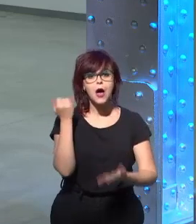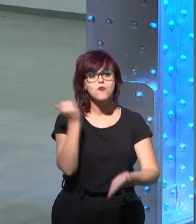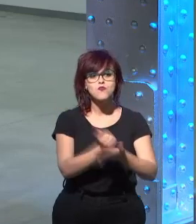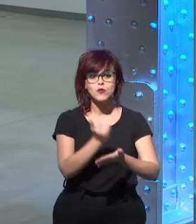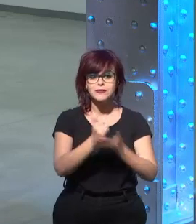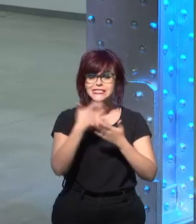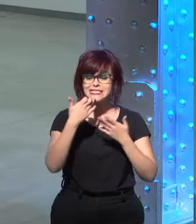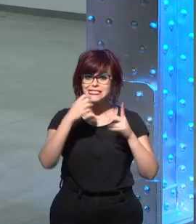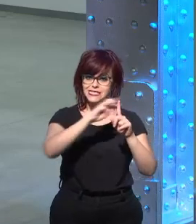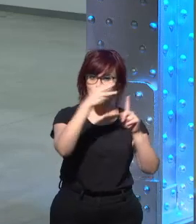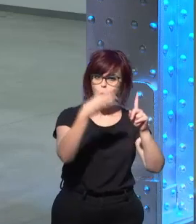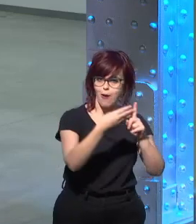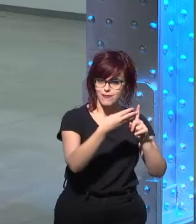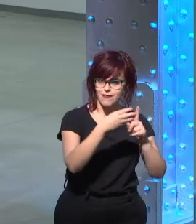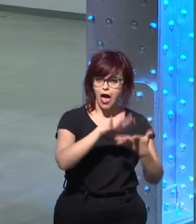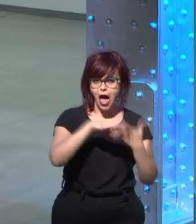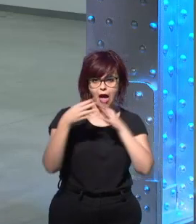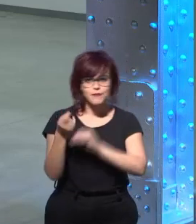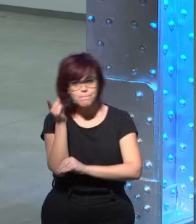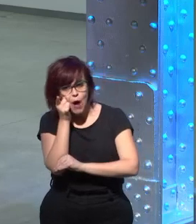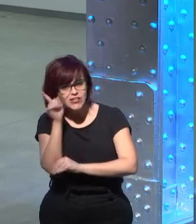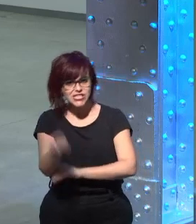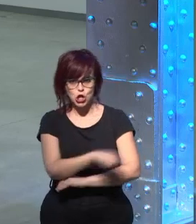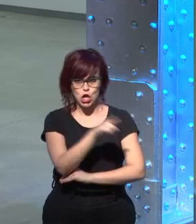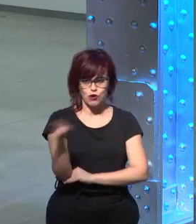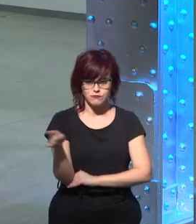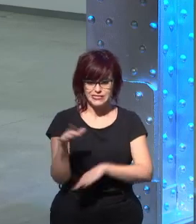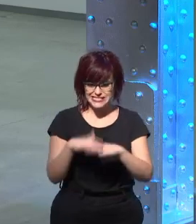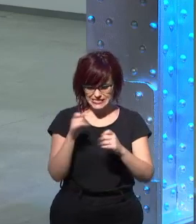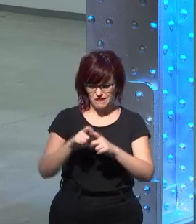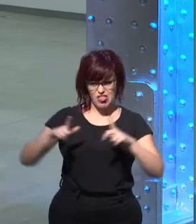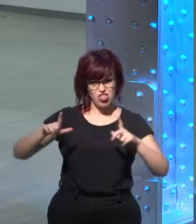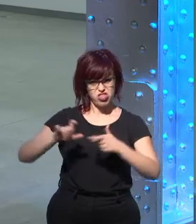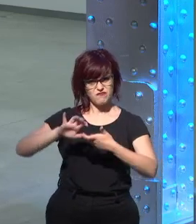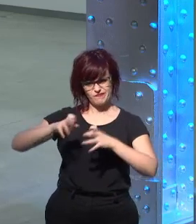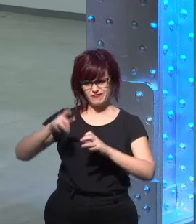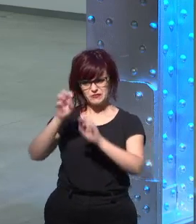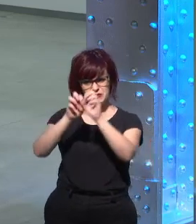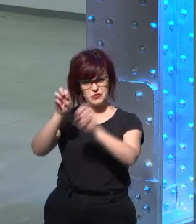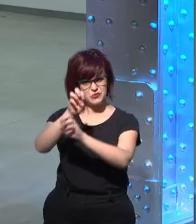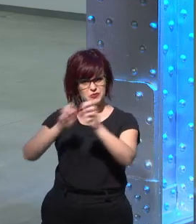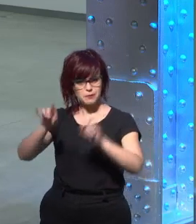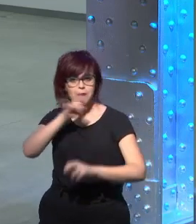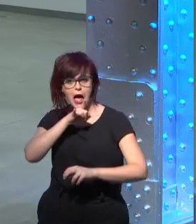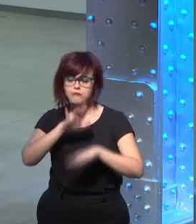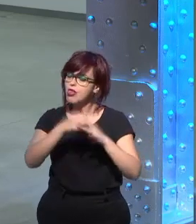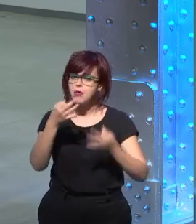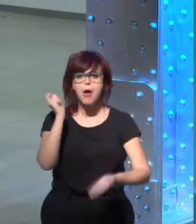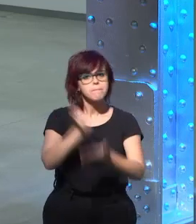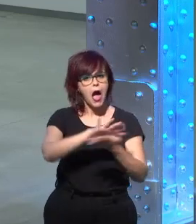prueba de ver nuestra página web en un móvil. Y si no se ve bien, adaptémoslo,